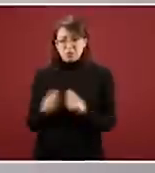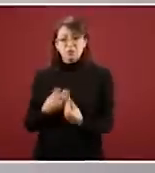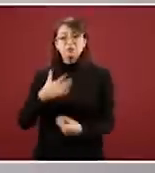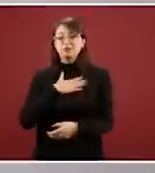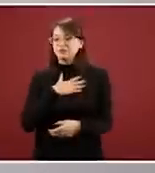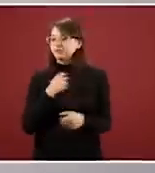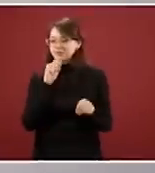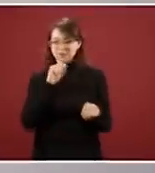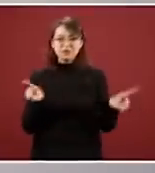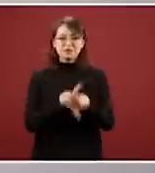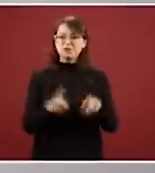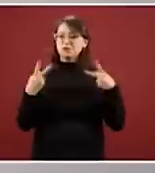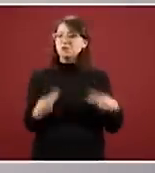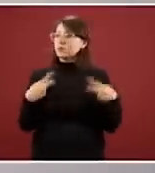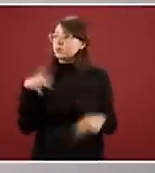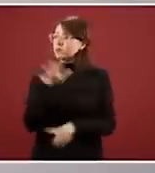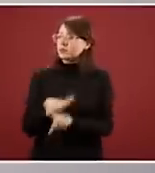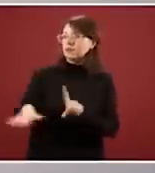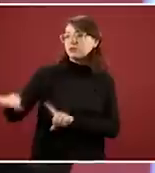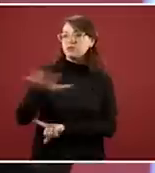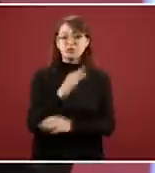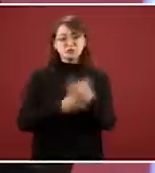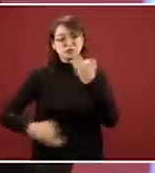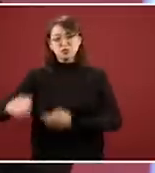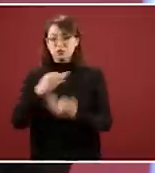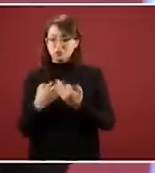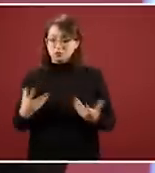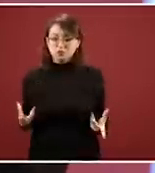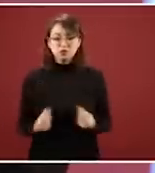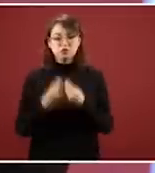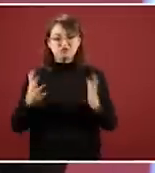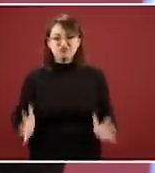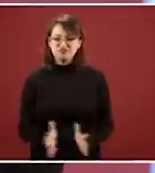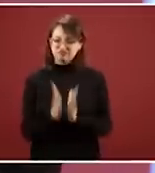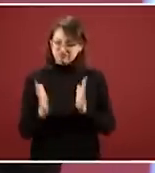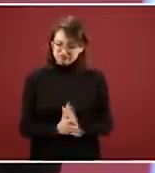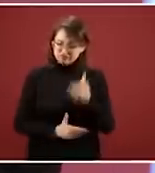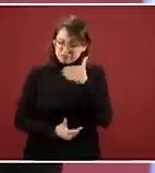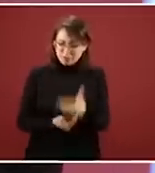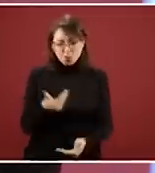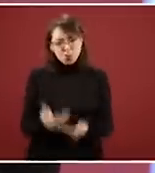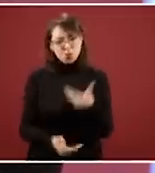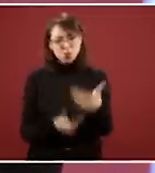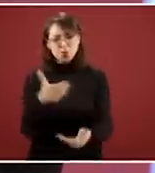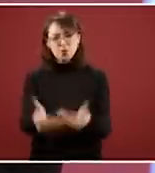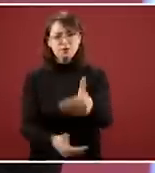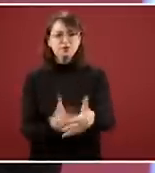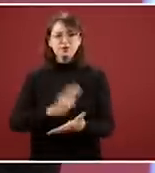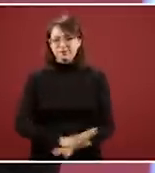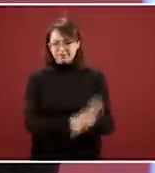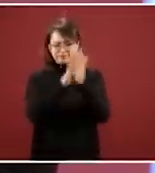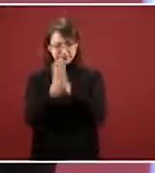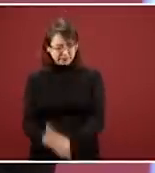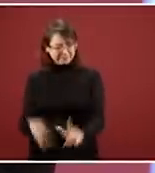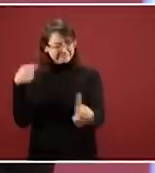los ciudadanos participen y avancemos y logremos la transformación del